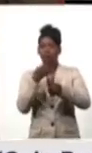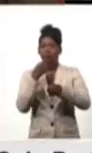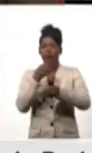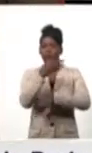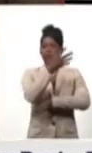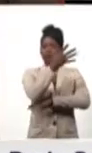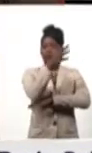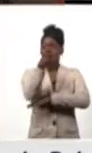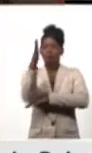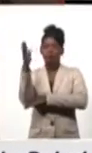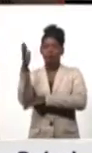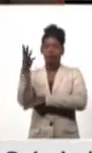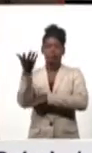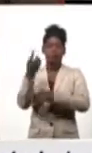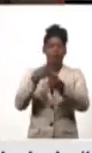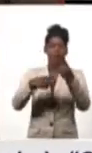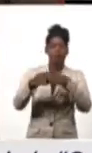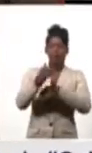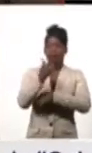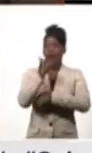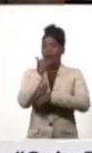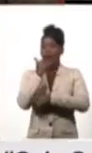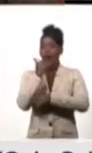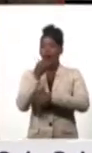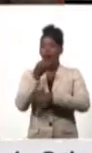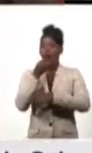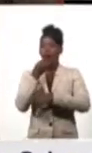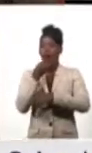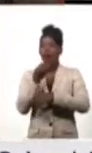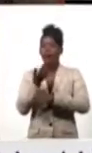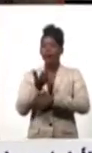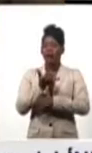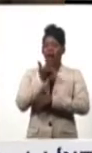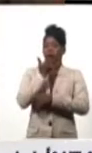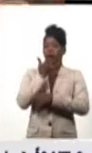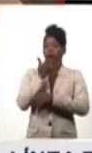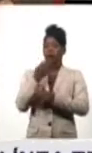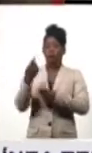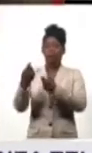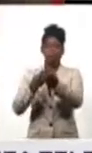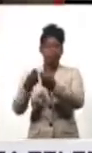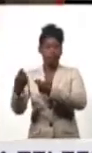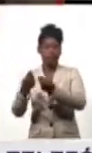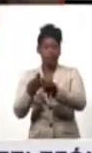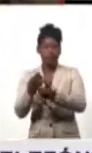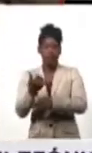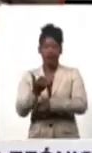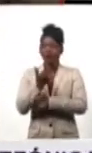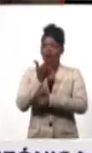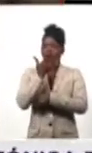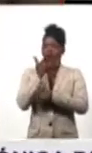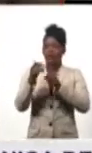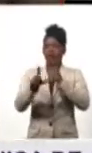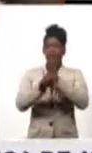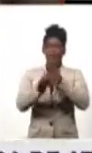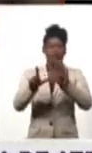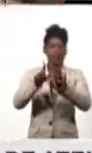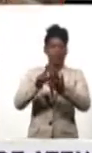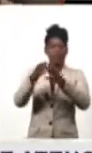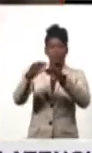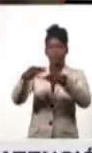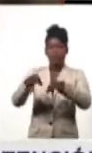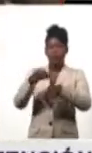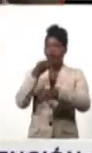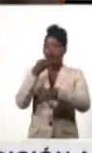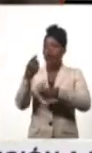estas especies, el comercio, ya sea lícito o ilegal, bajo condiciones que no